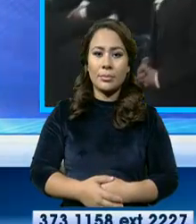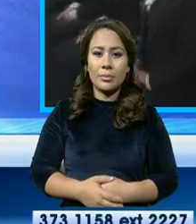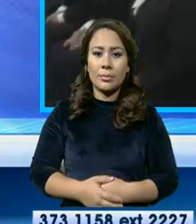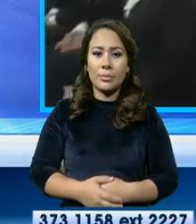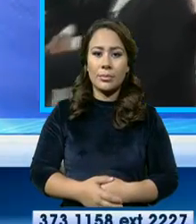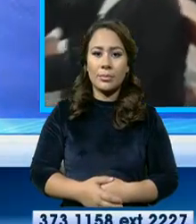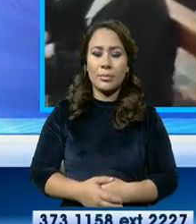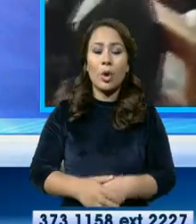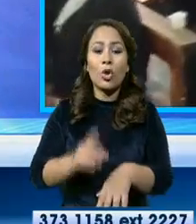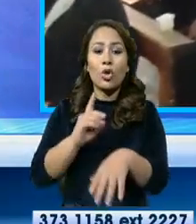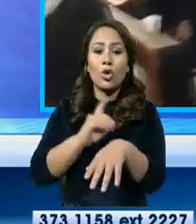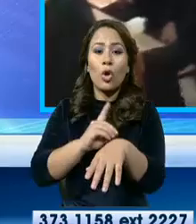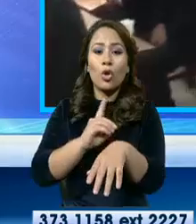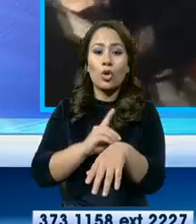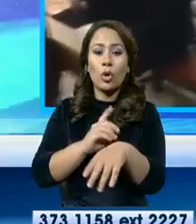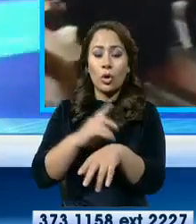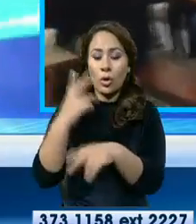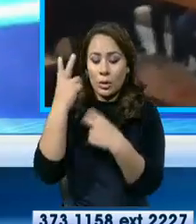¿Cuáles serían las